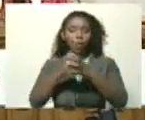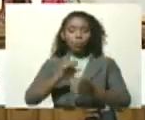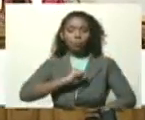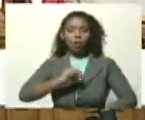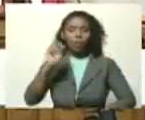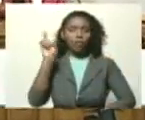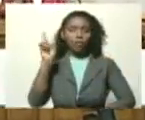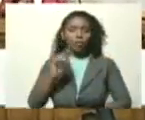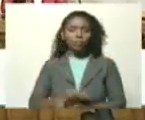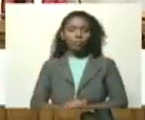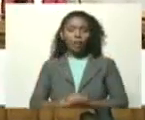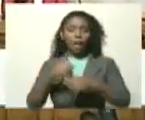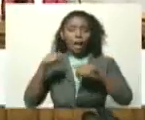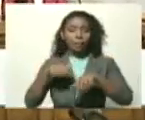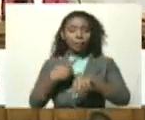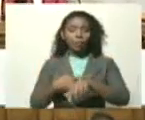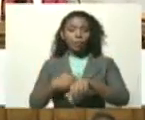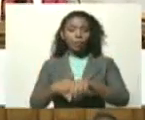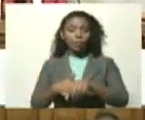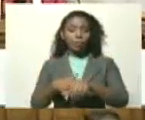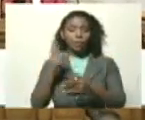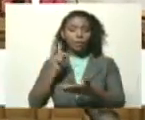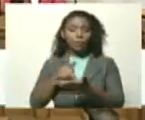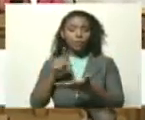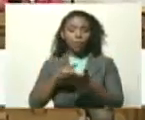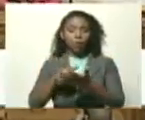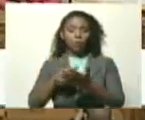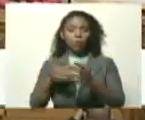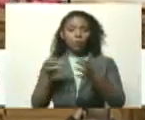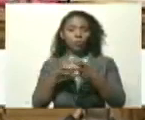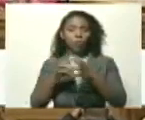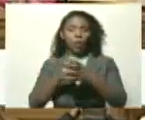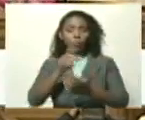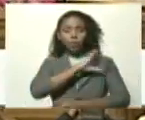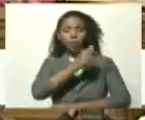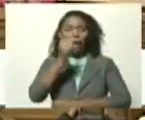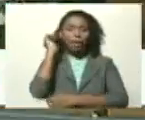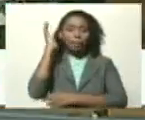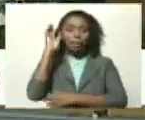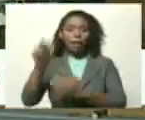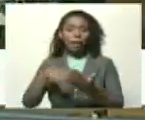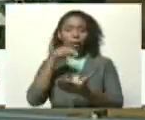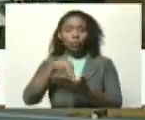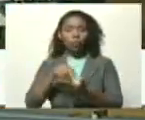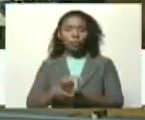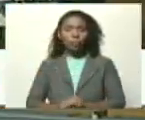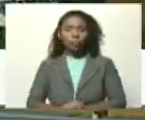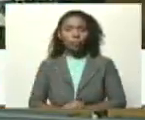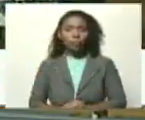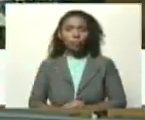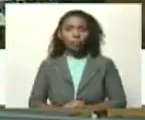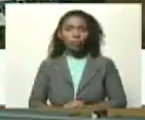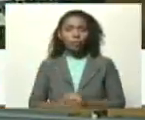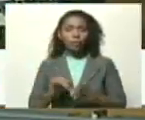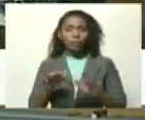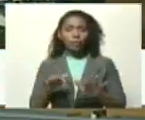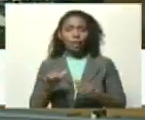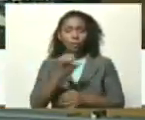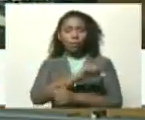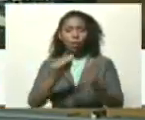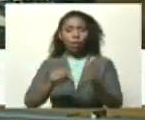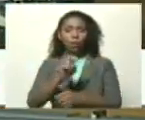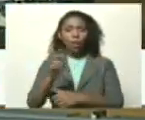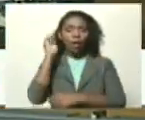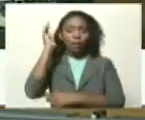Venezuela, es en este momento parte de la Junta Directiva de la Asamblea Nacional. De la secretaria y subsecretaria